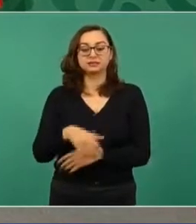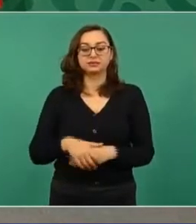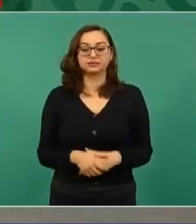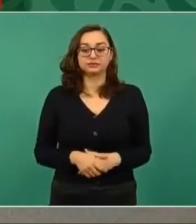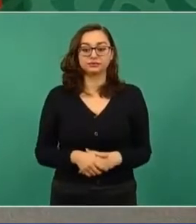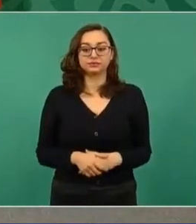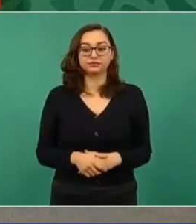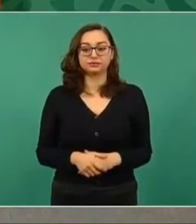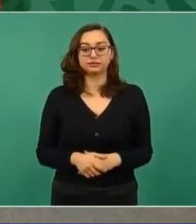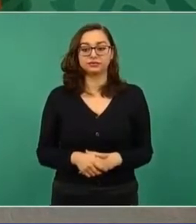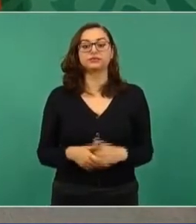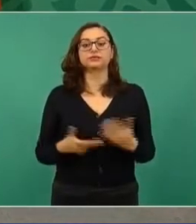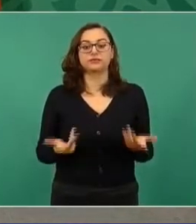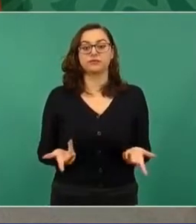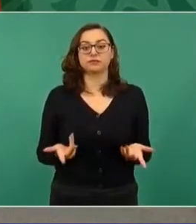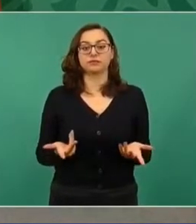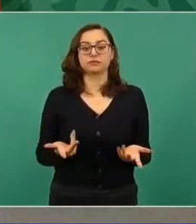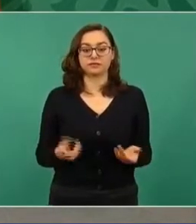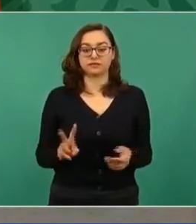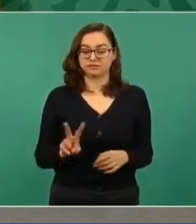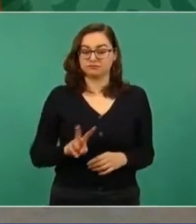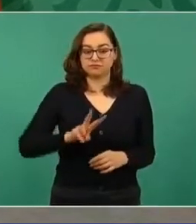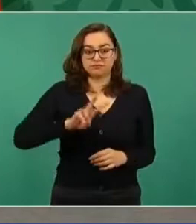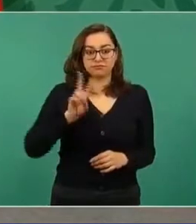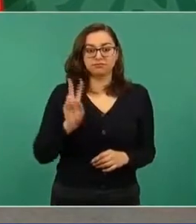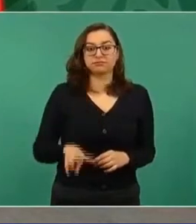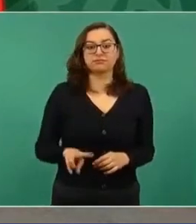es creíble.